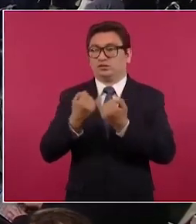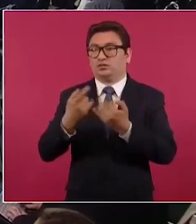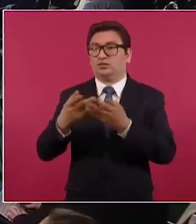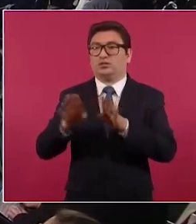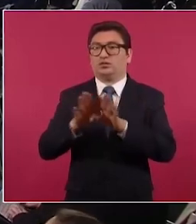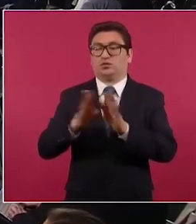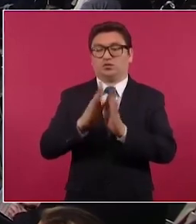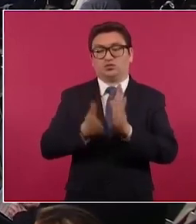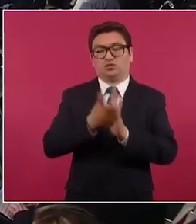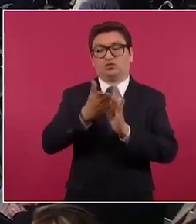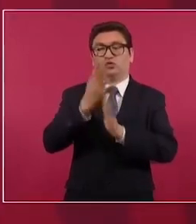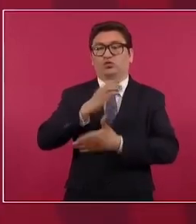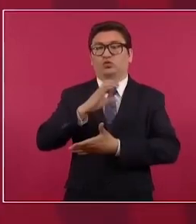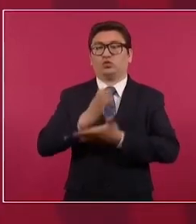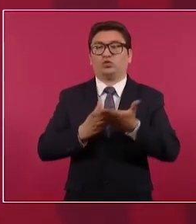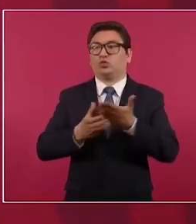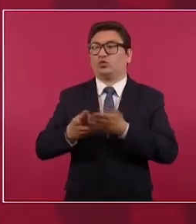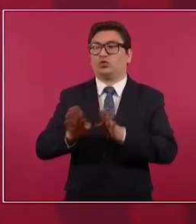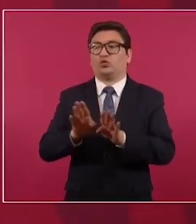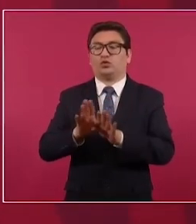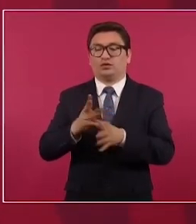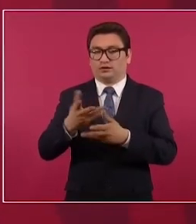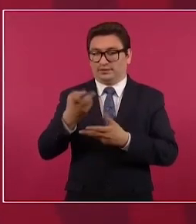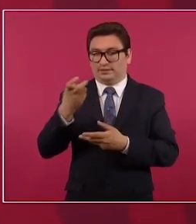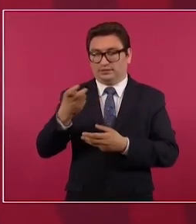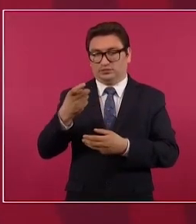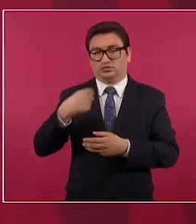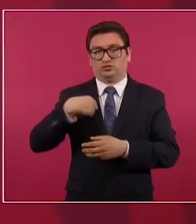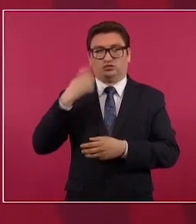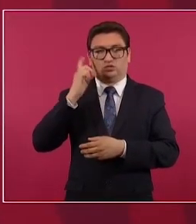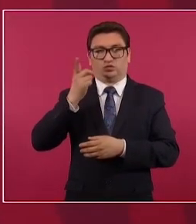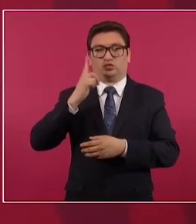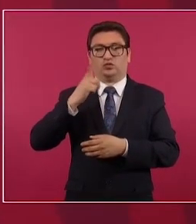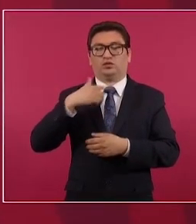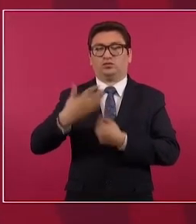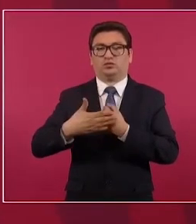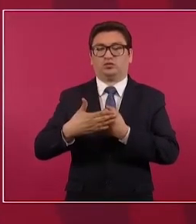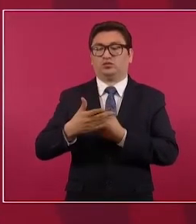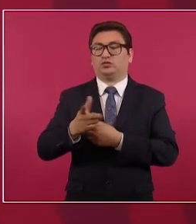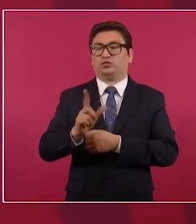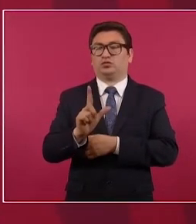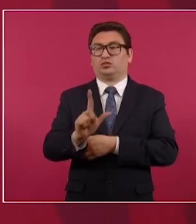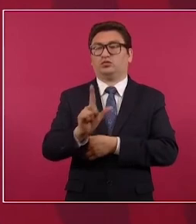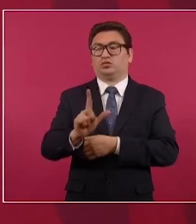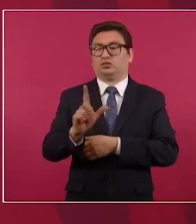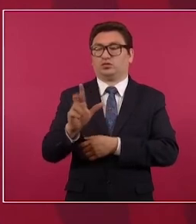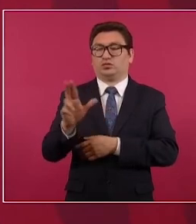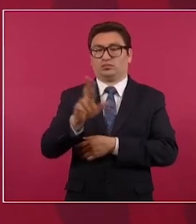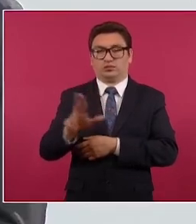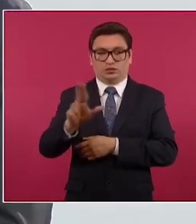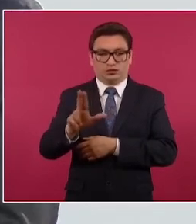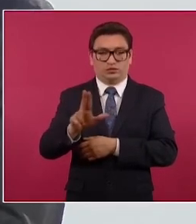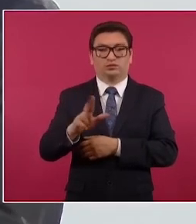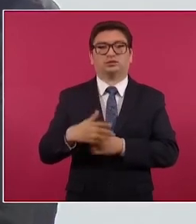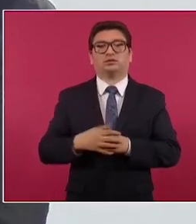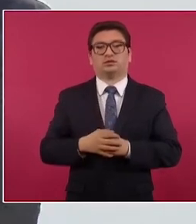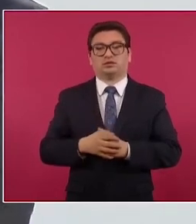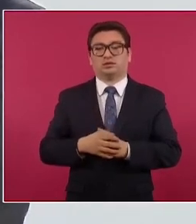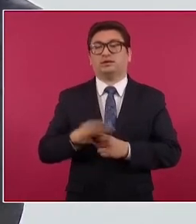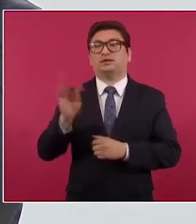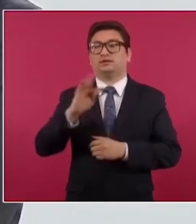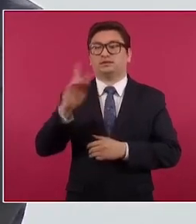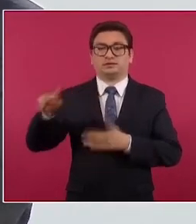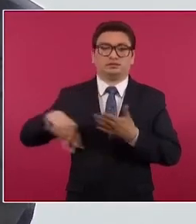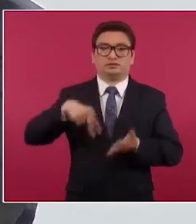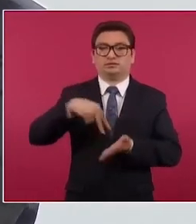obra. Yo espero que lunes o martes ya pueda aquí informarnos